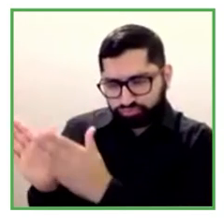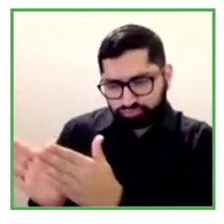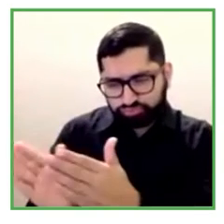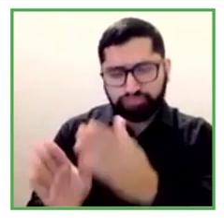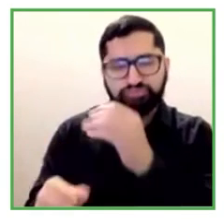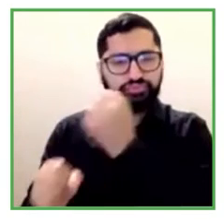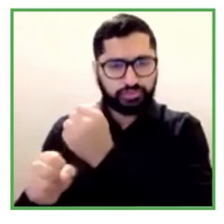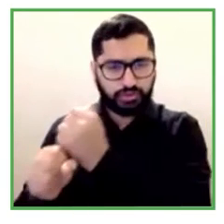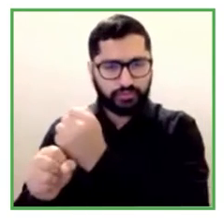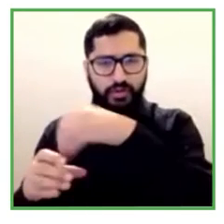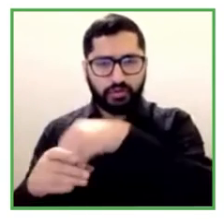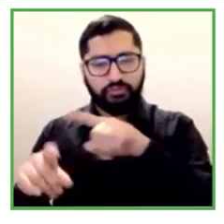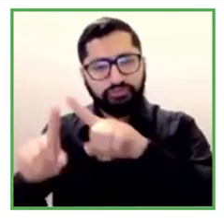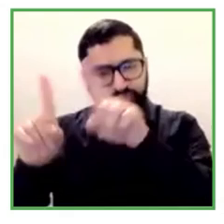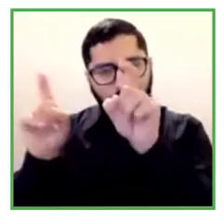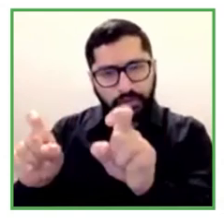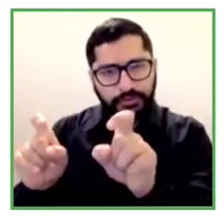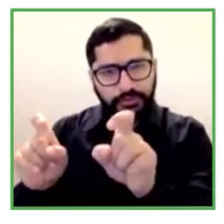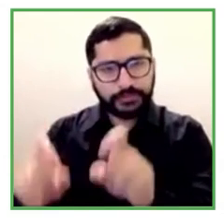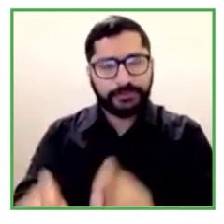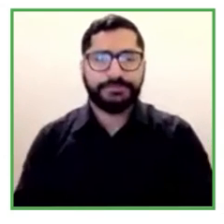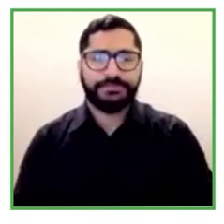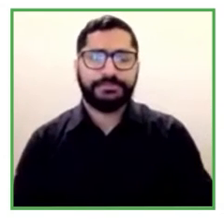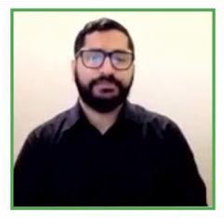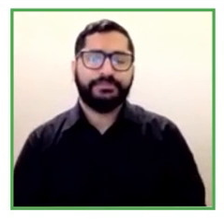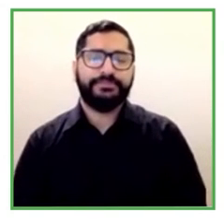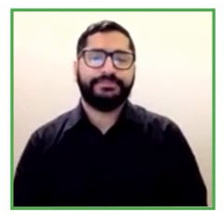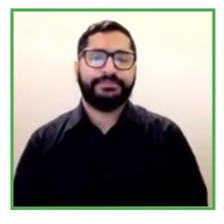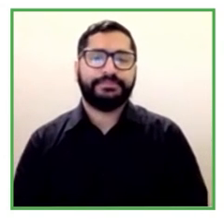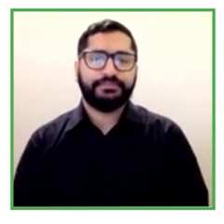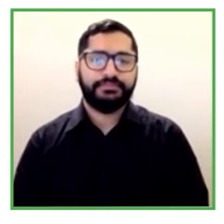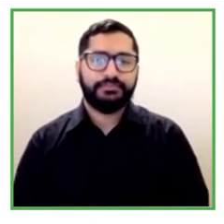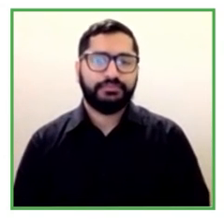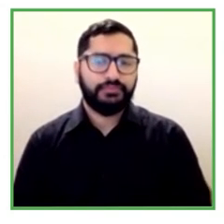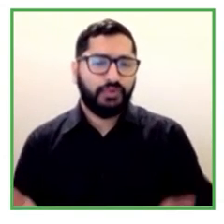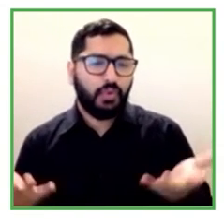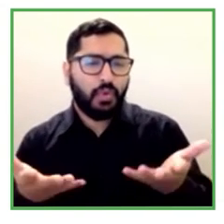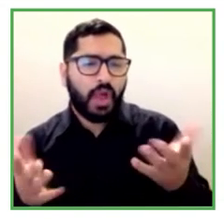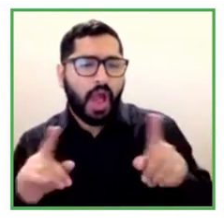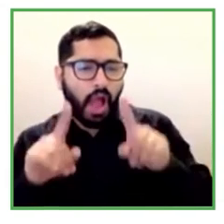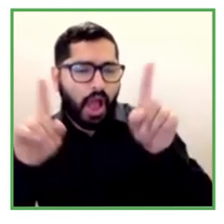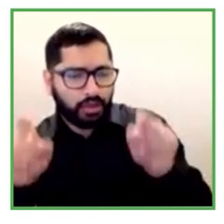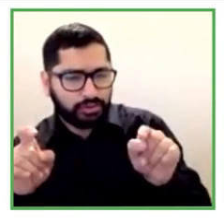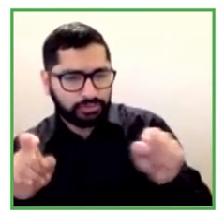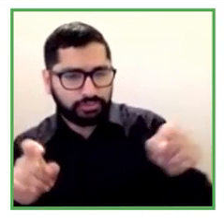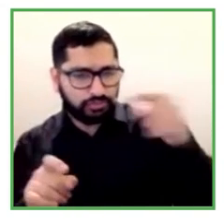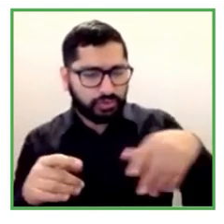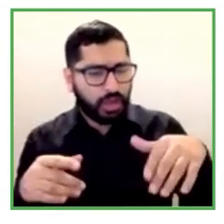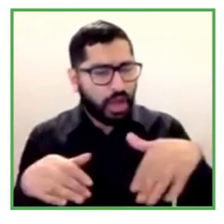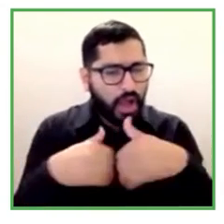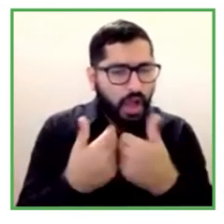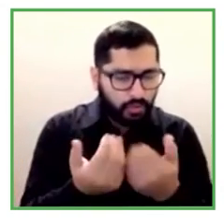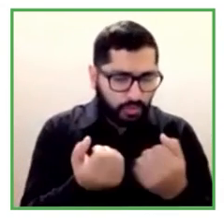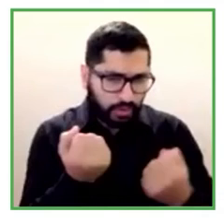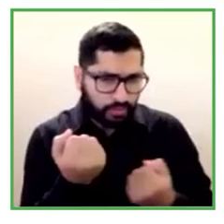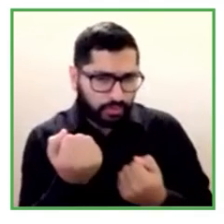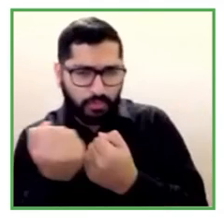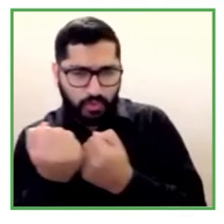process. ¿Qué es lo que les ayuda en este proceso y qué tanta diferencia se logra?